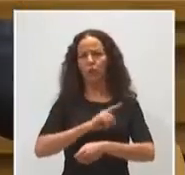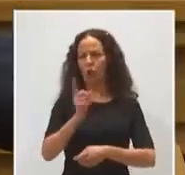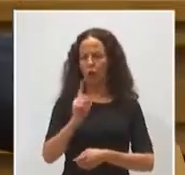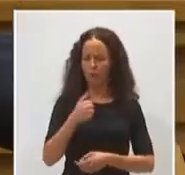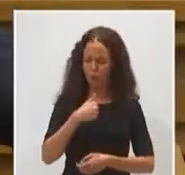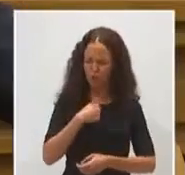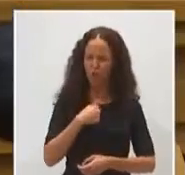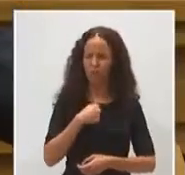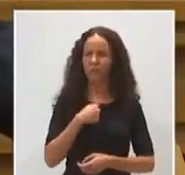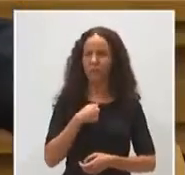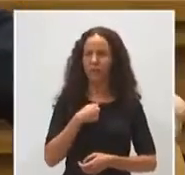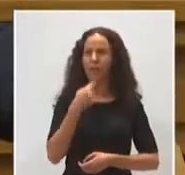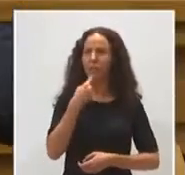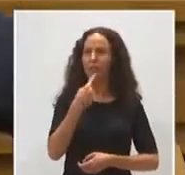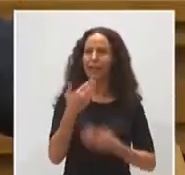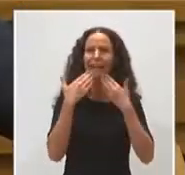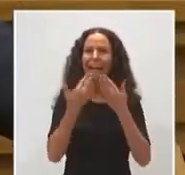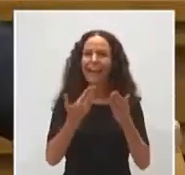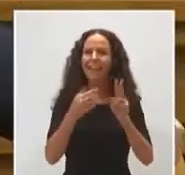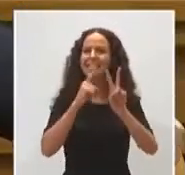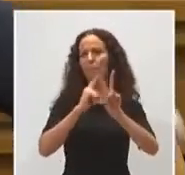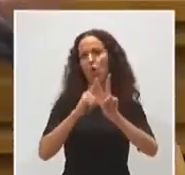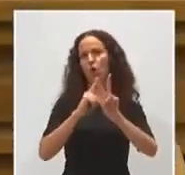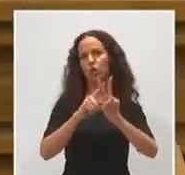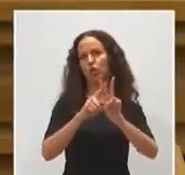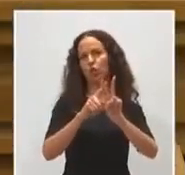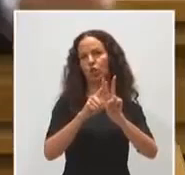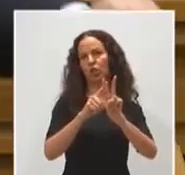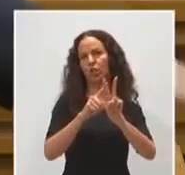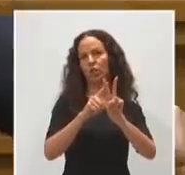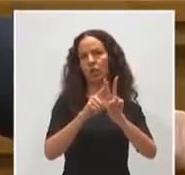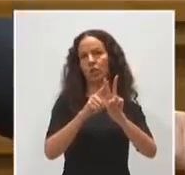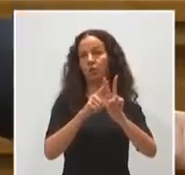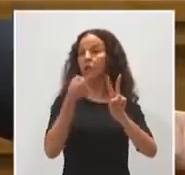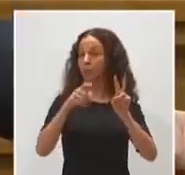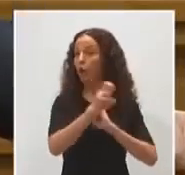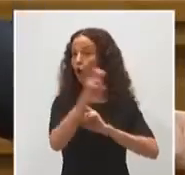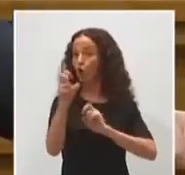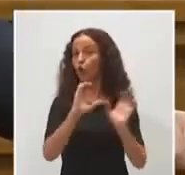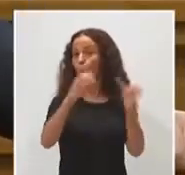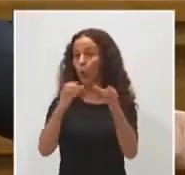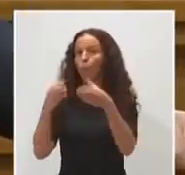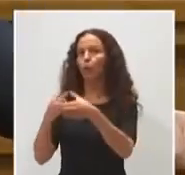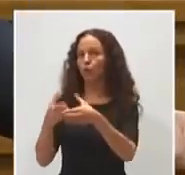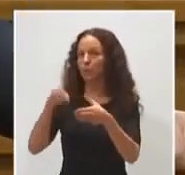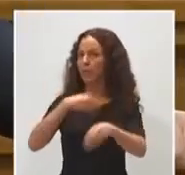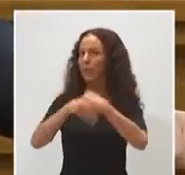ninguna en darle las gracias a vox por supuesto a los demás grupos que también lo hicieron